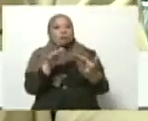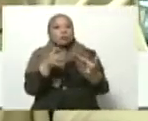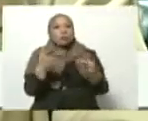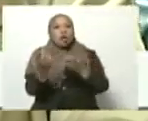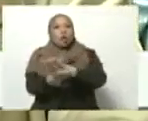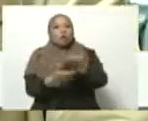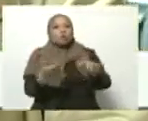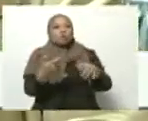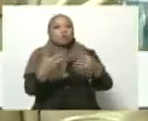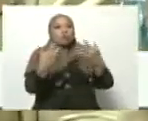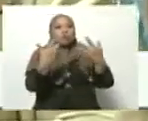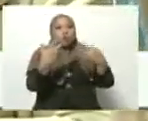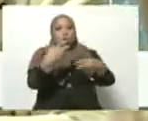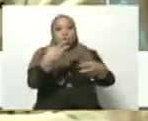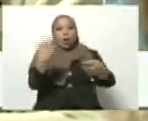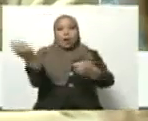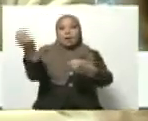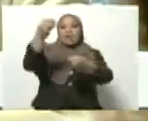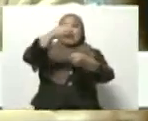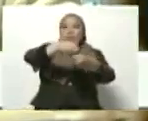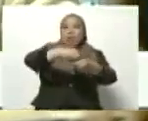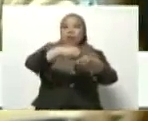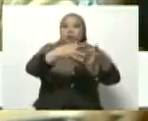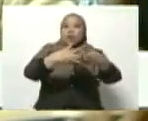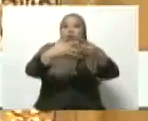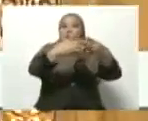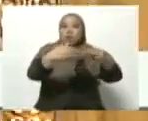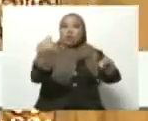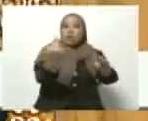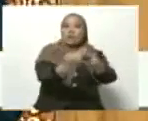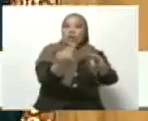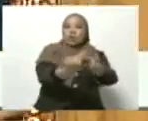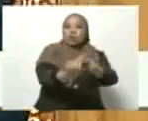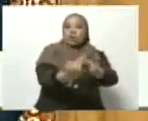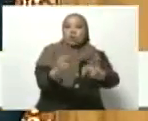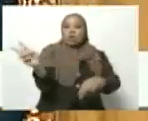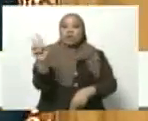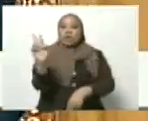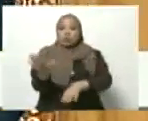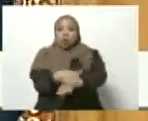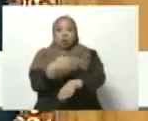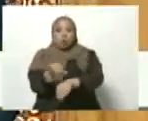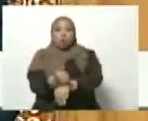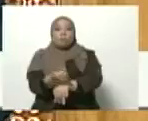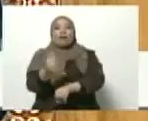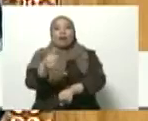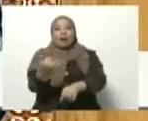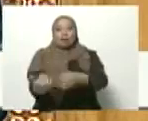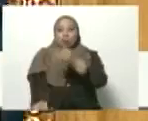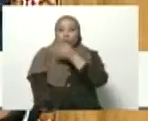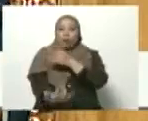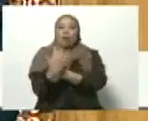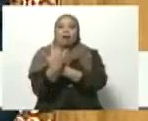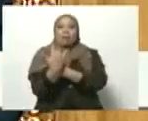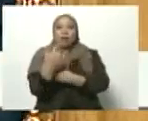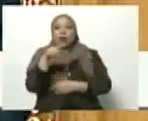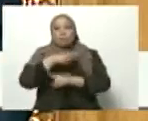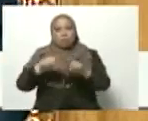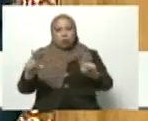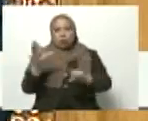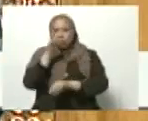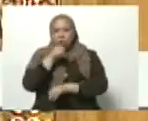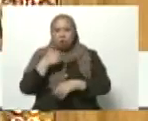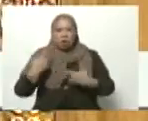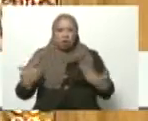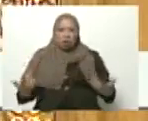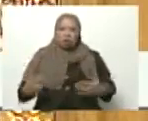seguridad interna de Estados Unidos esté en peligro. Lo demás son ejercicios coloniales de dominación, de expansión. Ahí tenemos 100